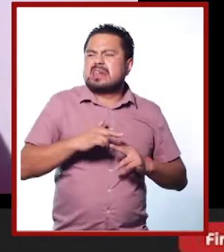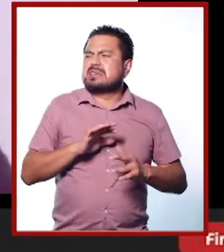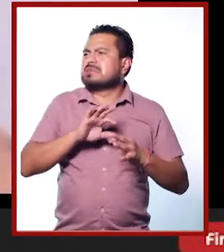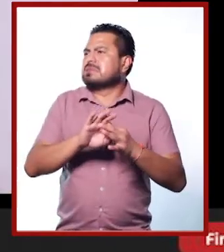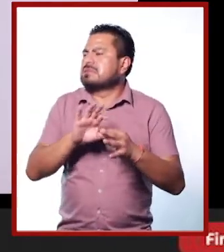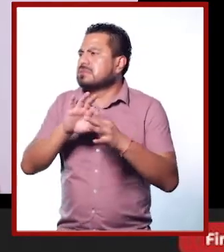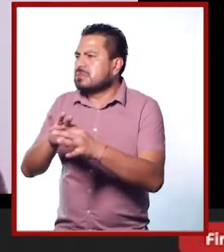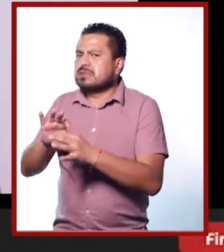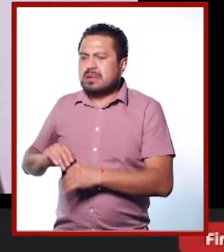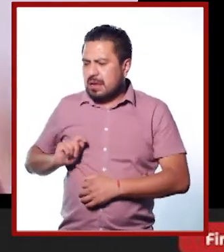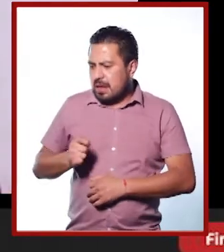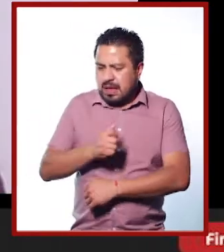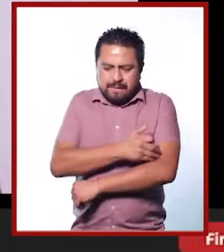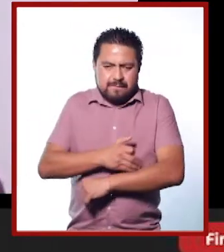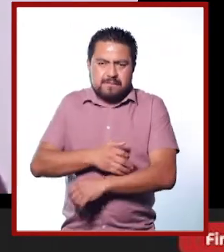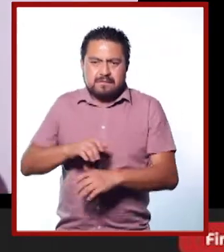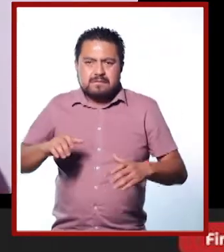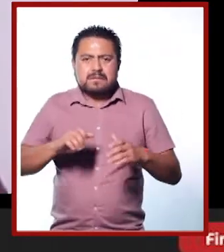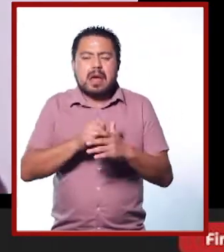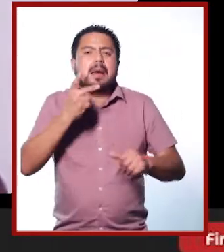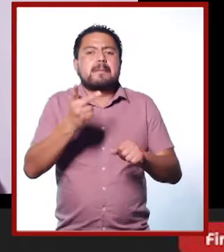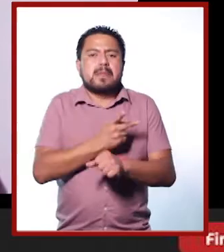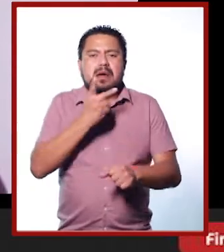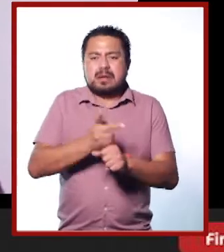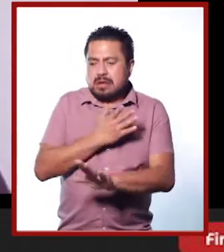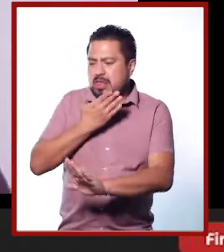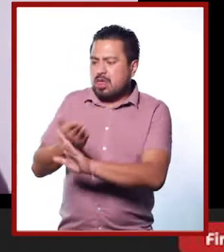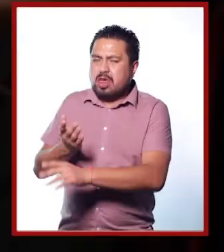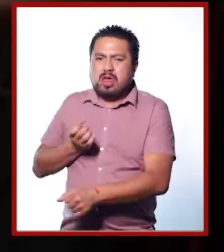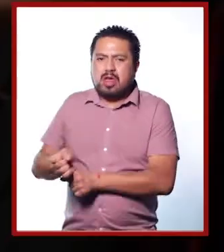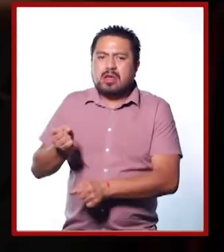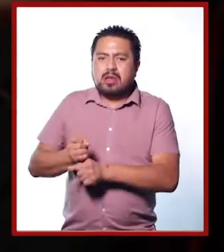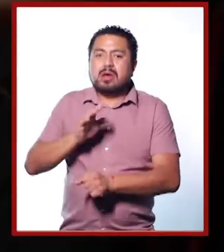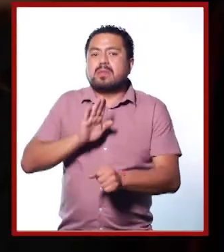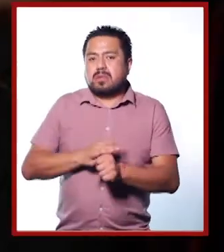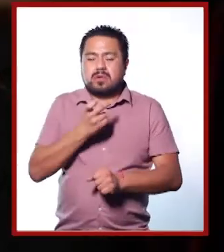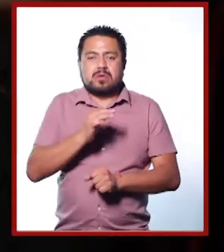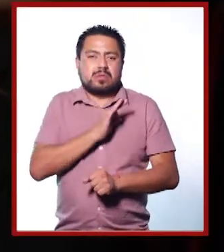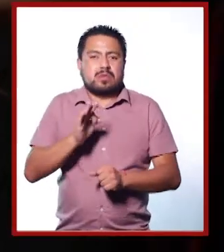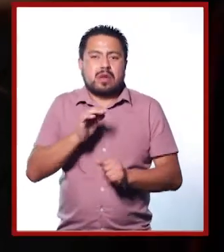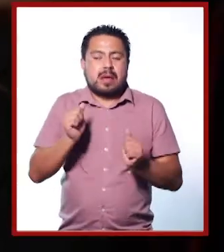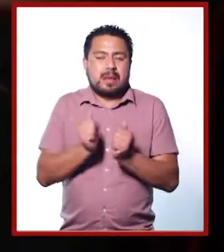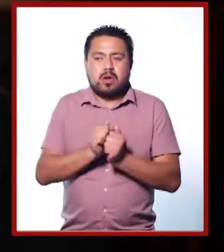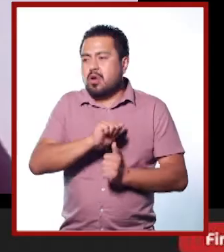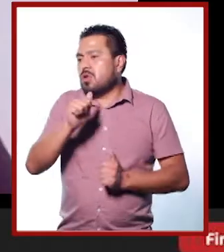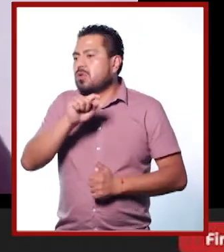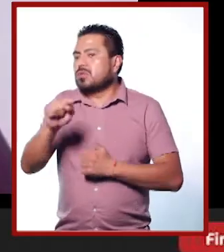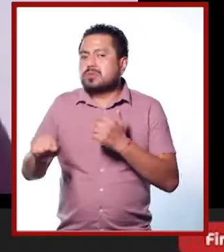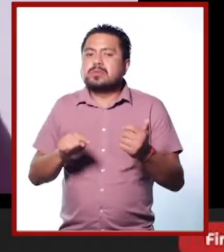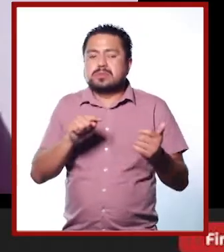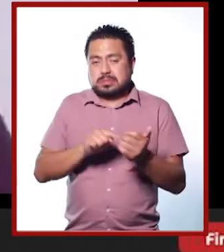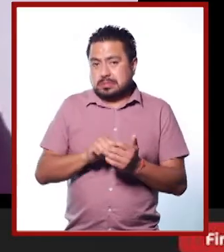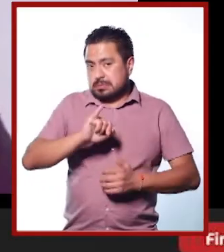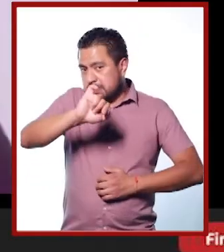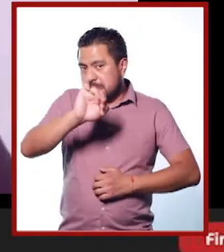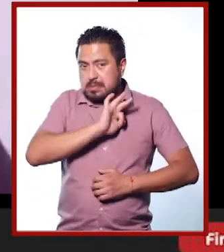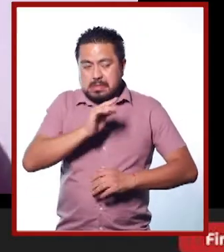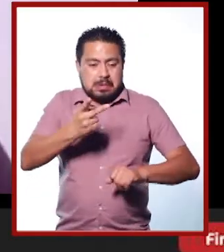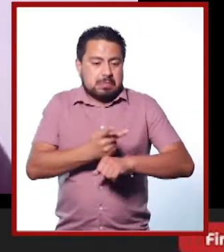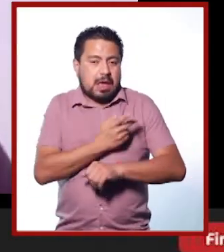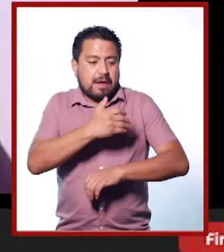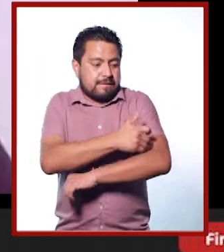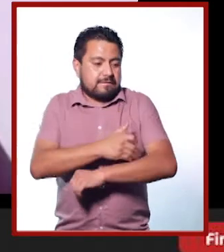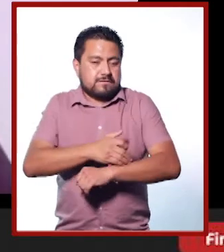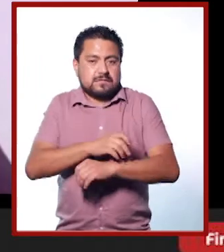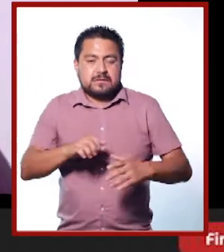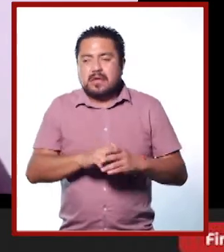relacionando que en la familia sucede la violencia y que por lo tanto puede ejercerla en otros espacios. Entonces, si sucede en la